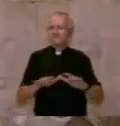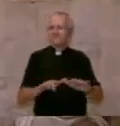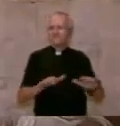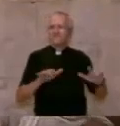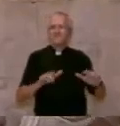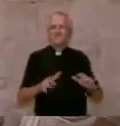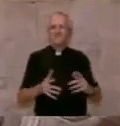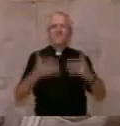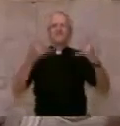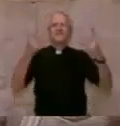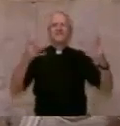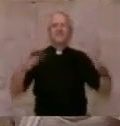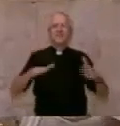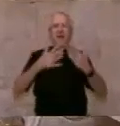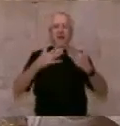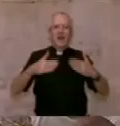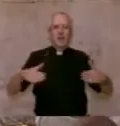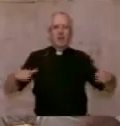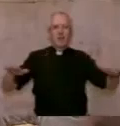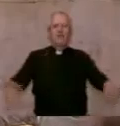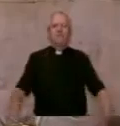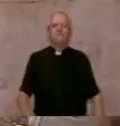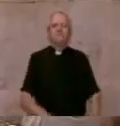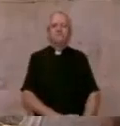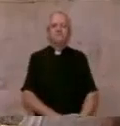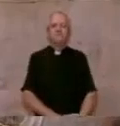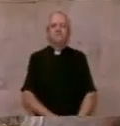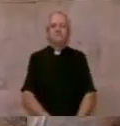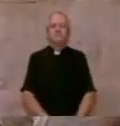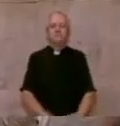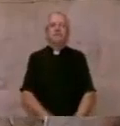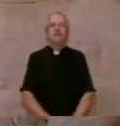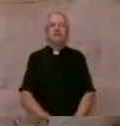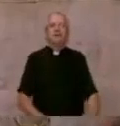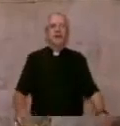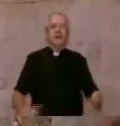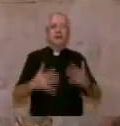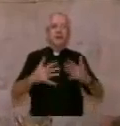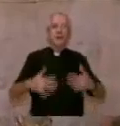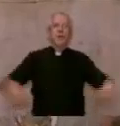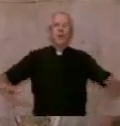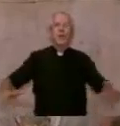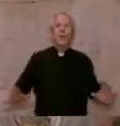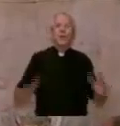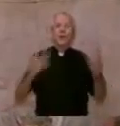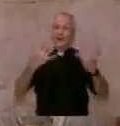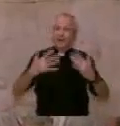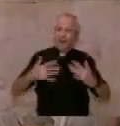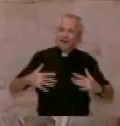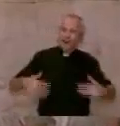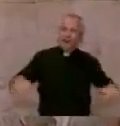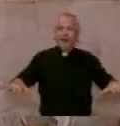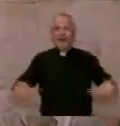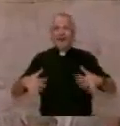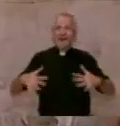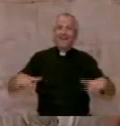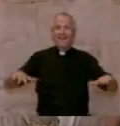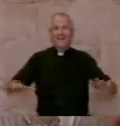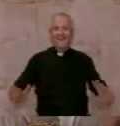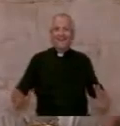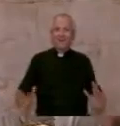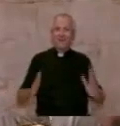El canto de la Aleluya dará paso a la proclamación del Evangelio.